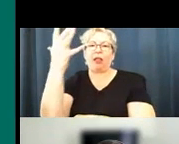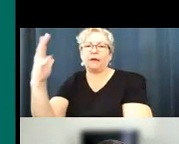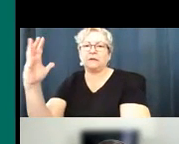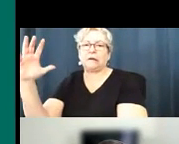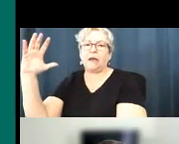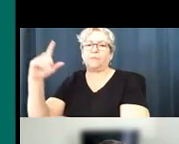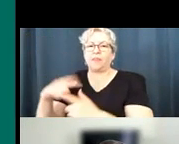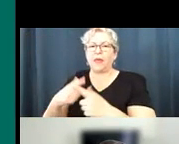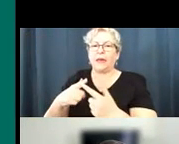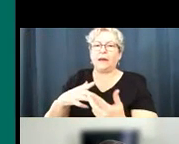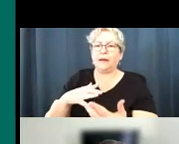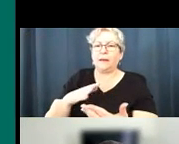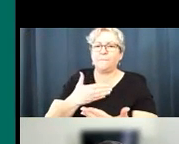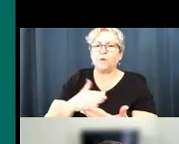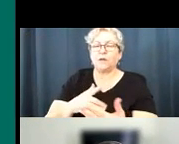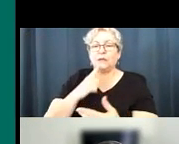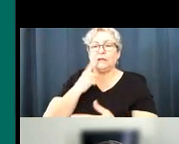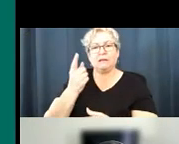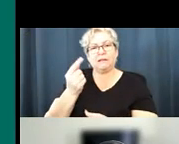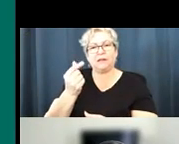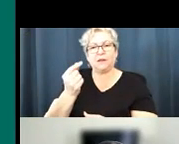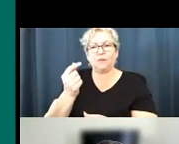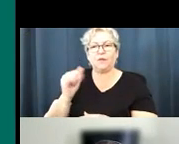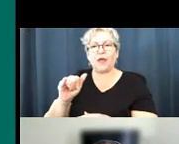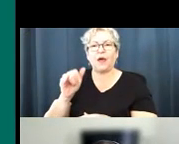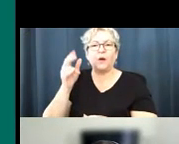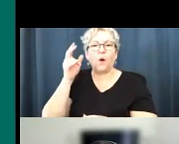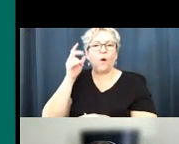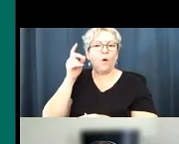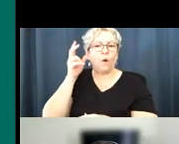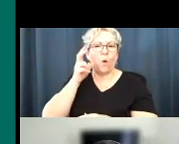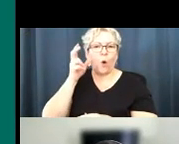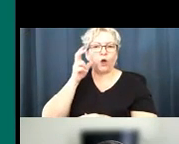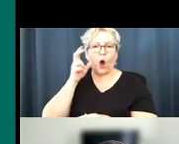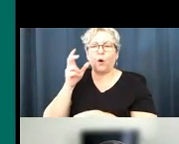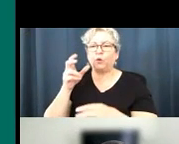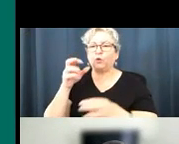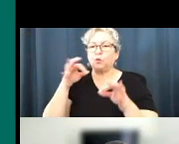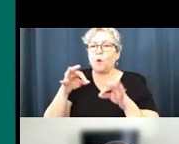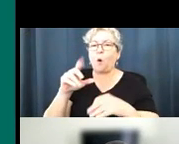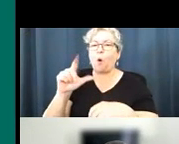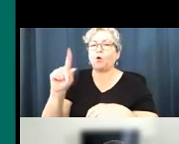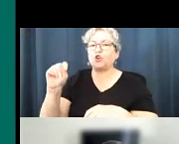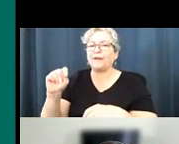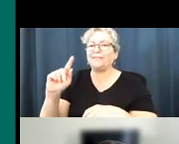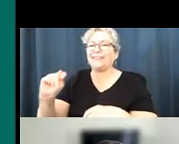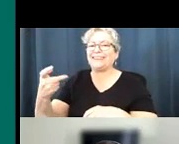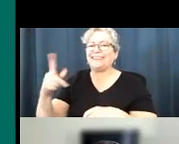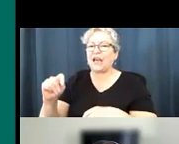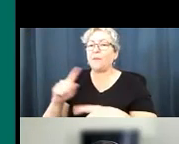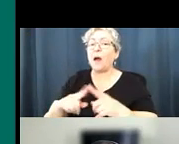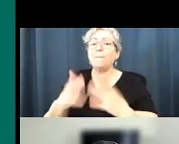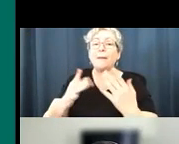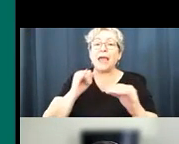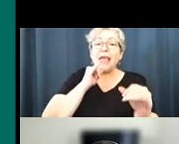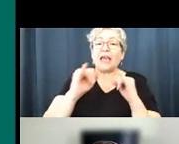con un video y una música, y eso solo, eso es algo, pues no sería. Eso necesitarían ahí verdaderamente un texto